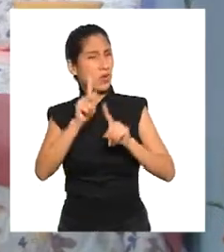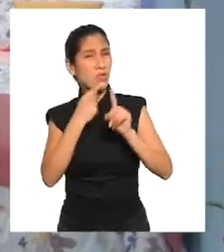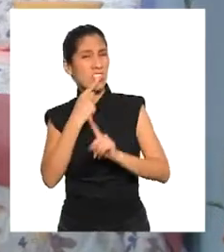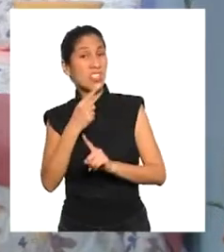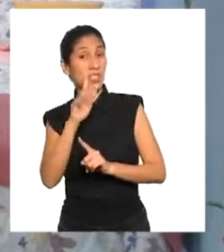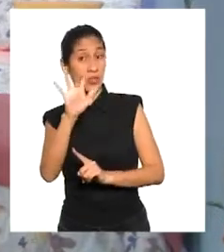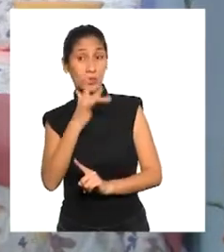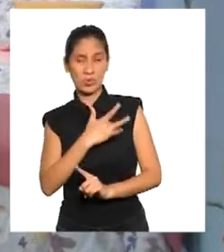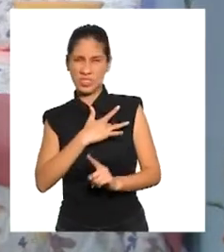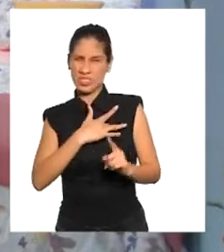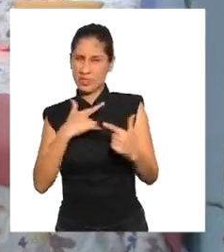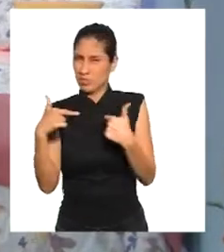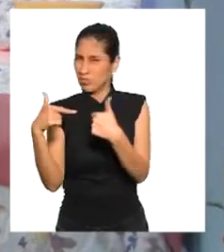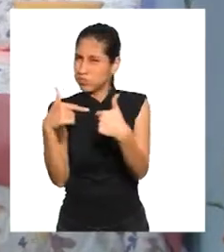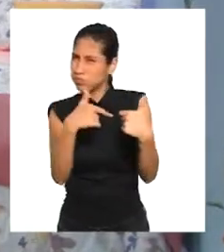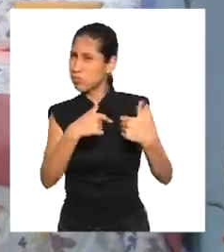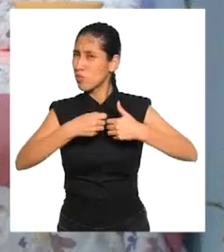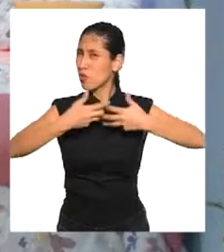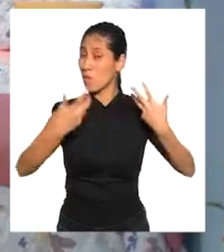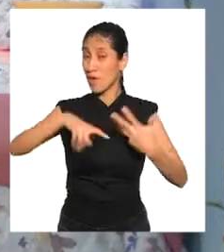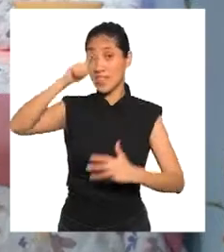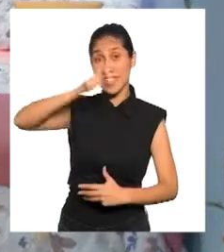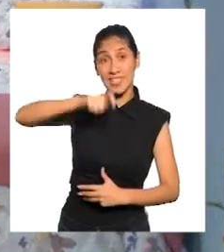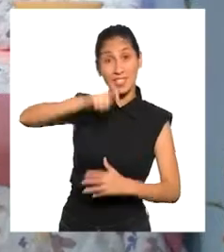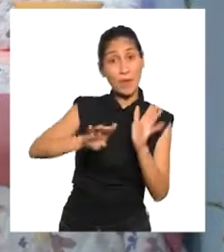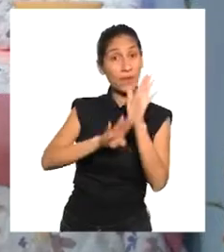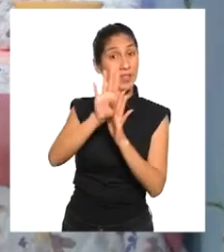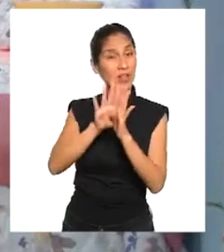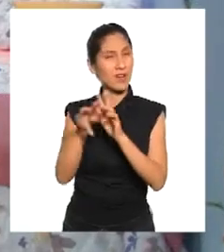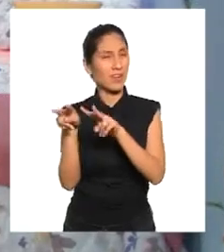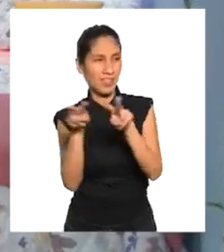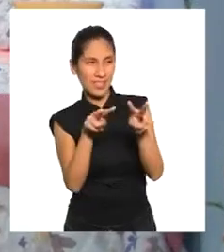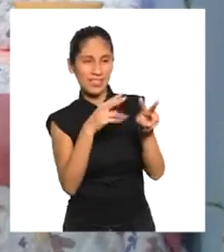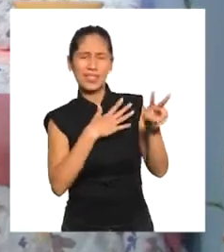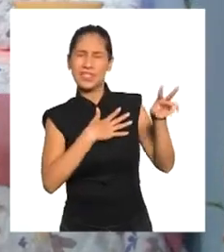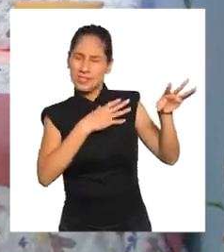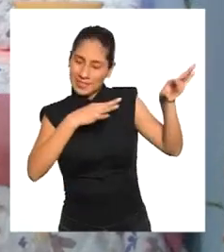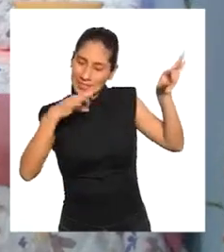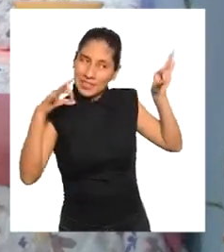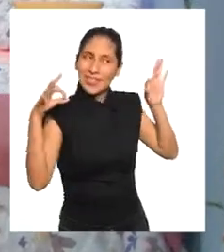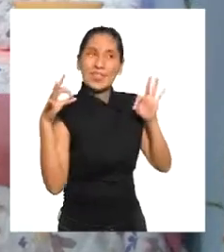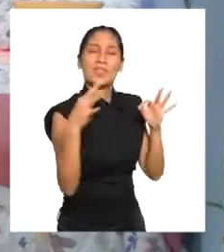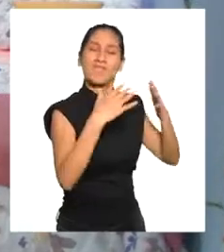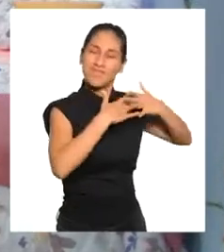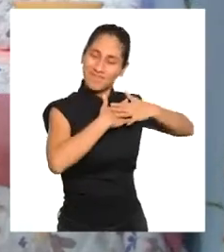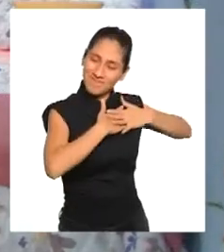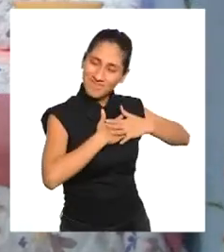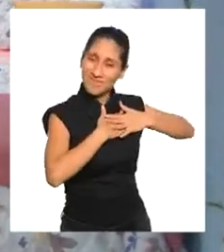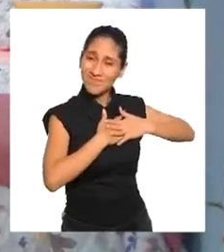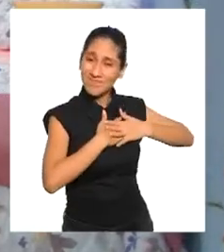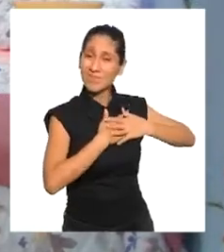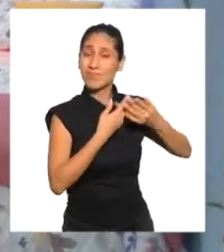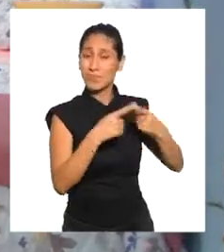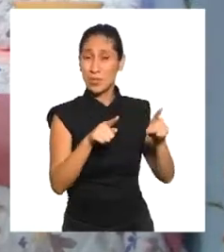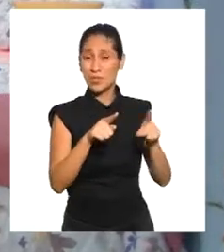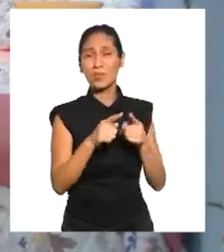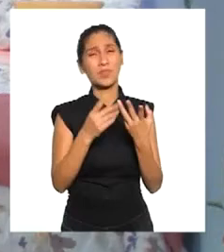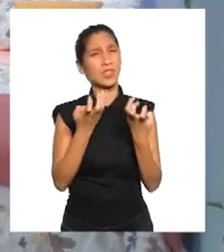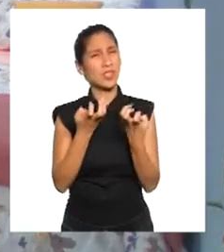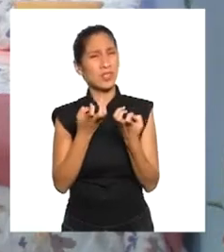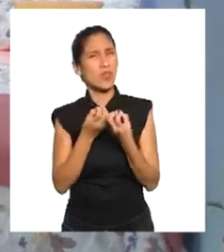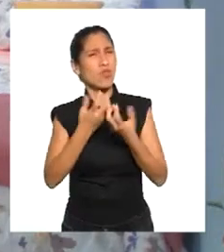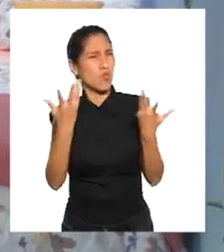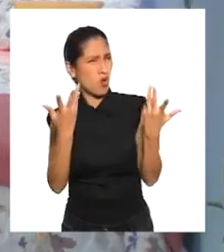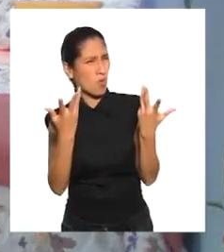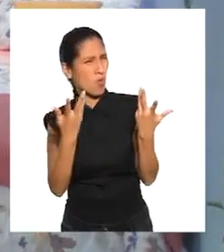autorregular mejor nuestras emociones necesitamos desarrollar empatía y asertividad. Pero siendo sincera, me gustaría conocer cómo